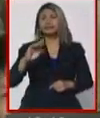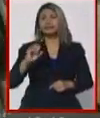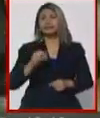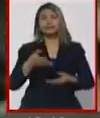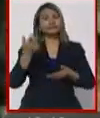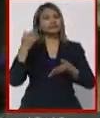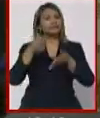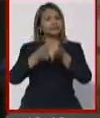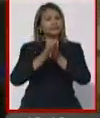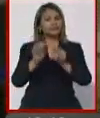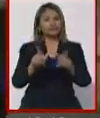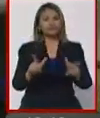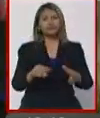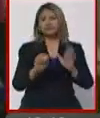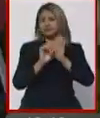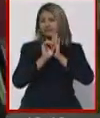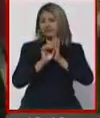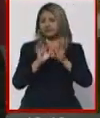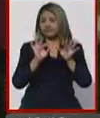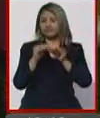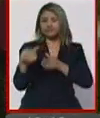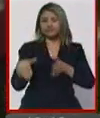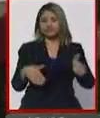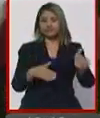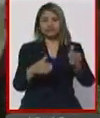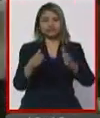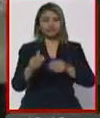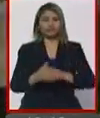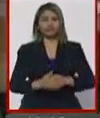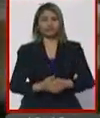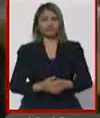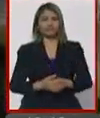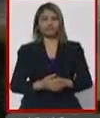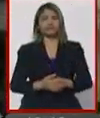a peticiones locales como por ejemplo el arreglo de carreteras, ¿no es cierto?